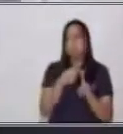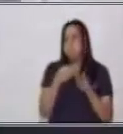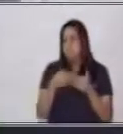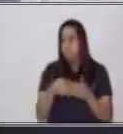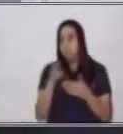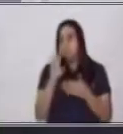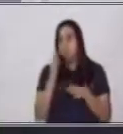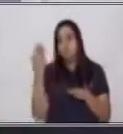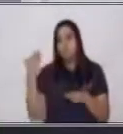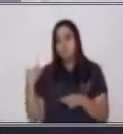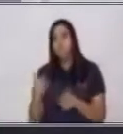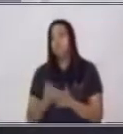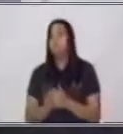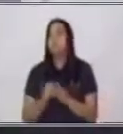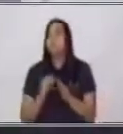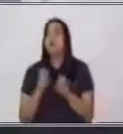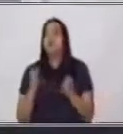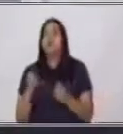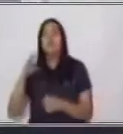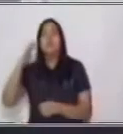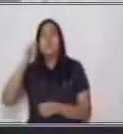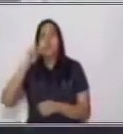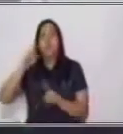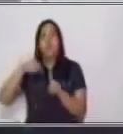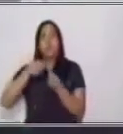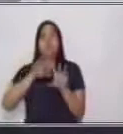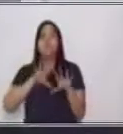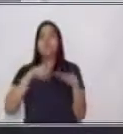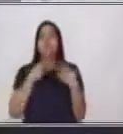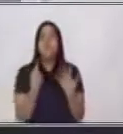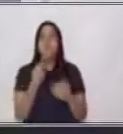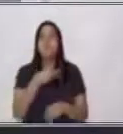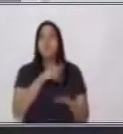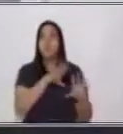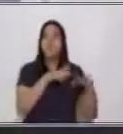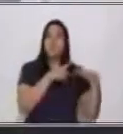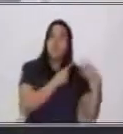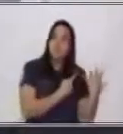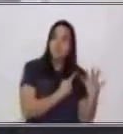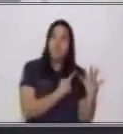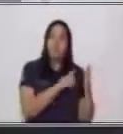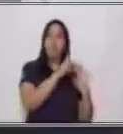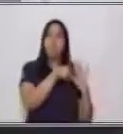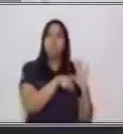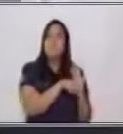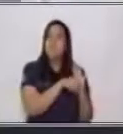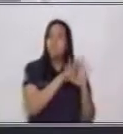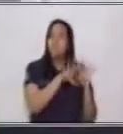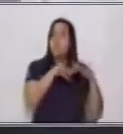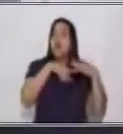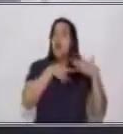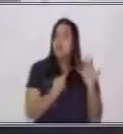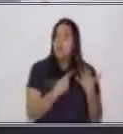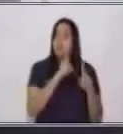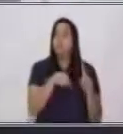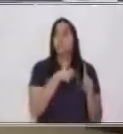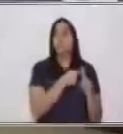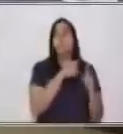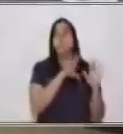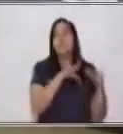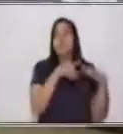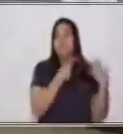4 y aquí un menos 4. ¿Cómo hago para anular este número de aquí? Sumándole este. Entonces digo